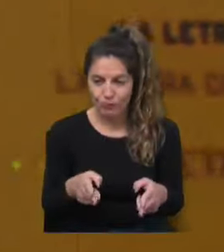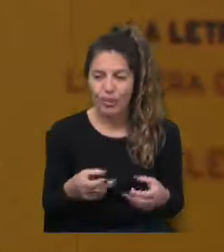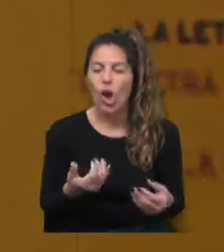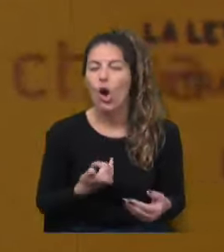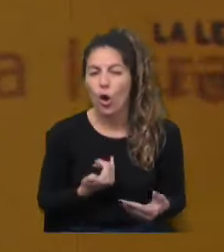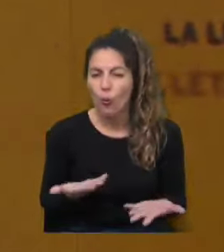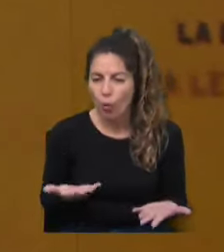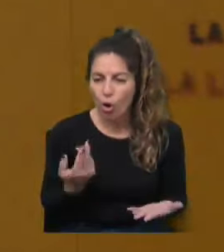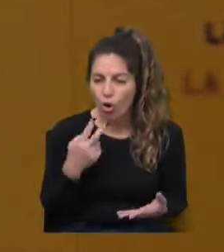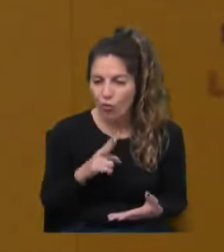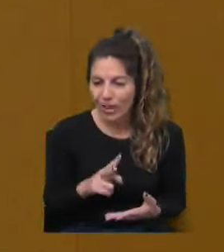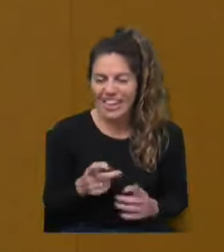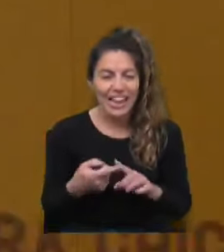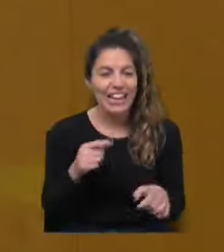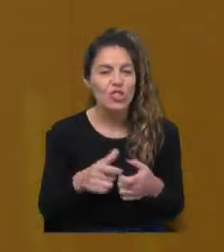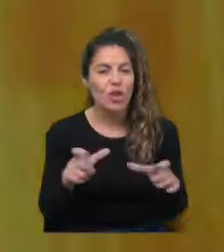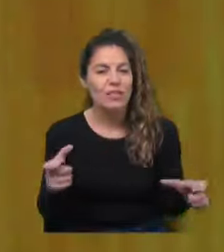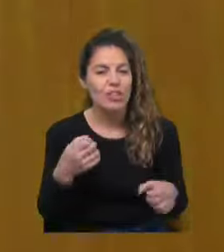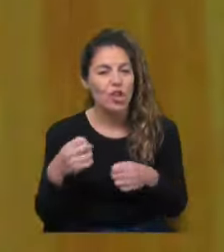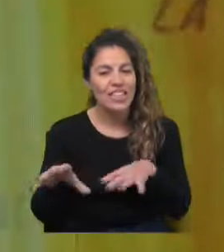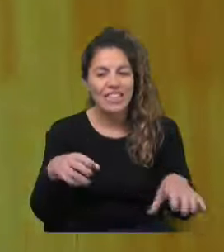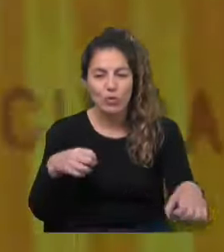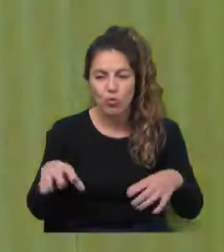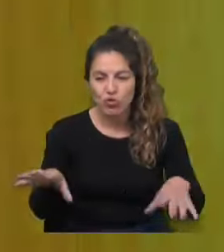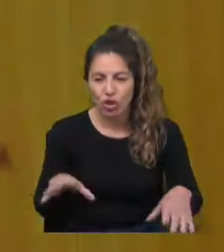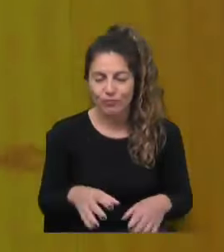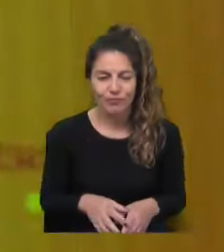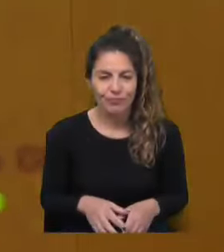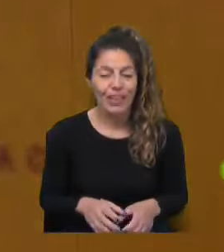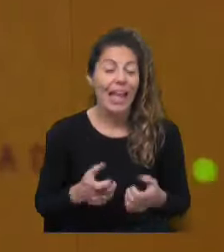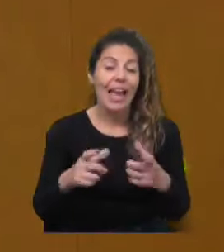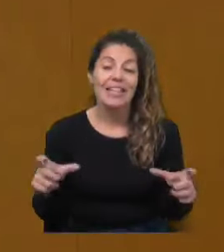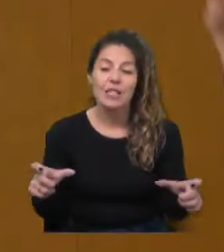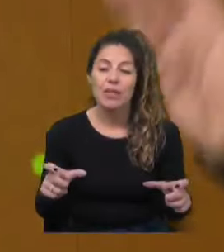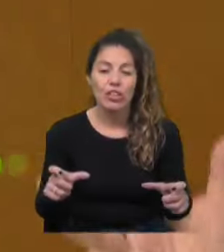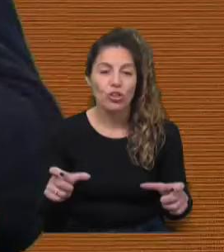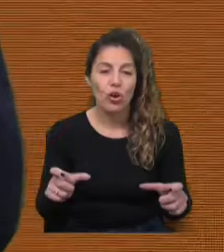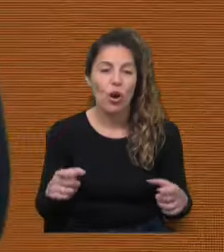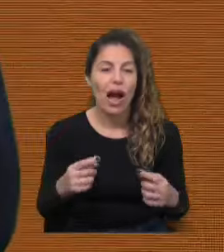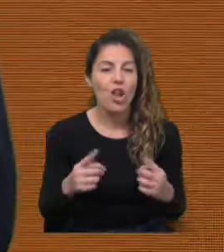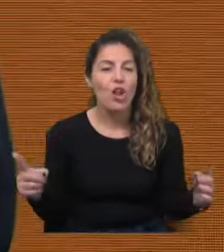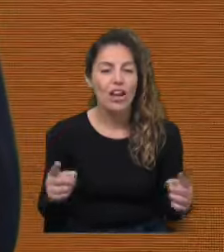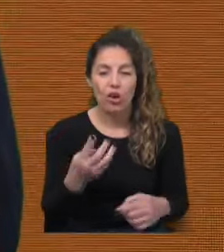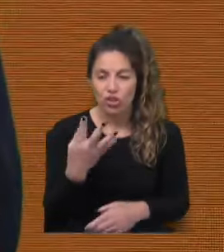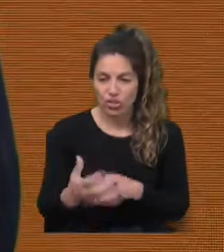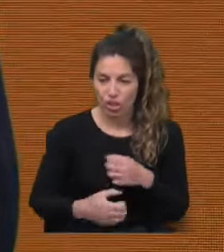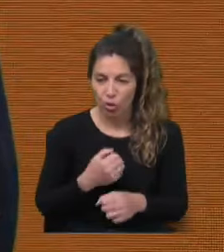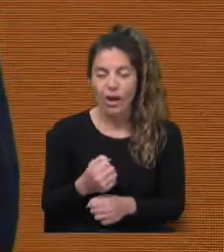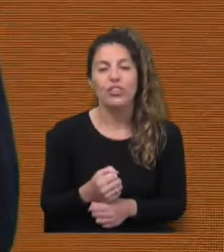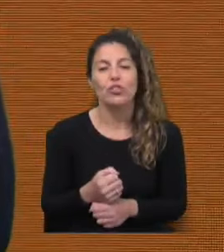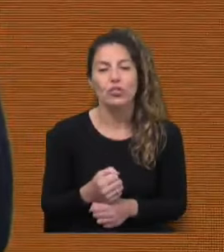lo caracteriza y la relación crecimiento-distribución? El crecimiento tiene una performance a lo largo de los 5 años